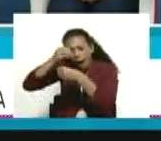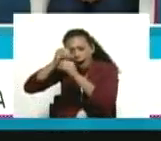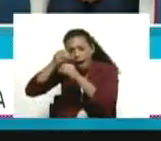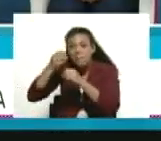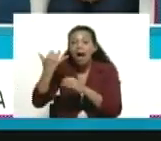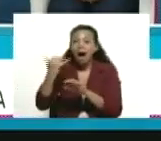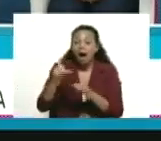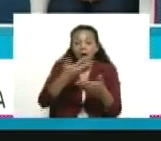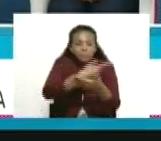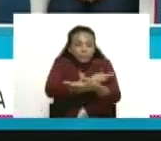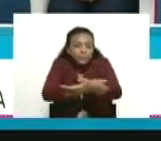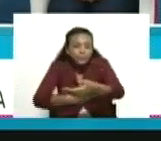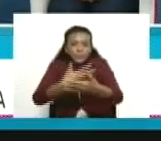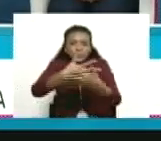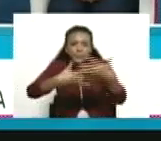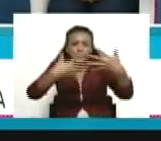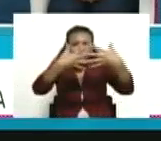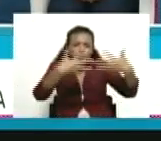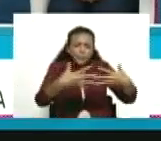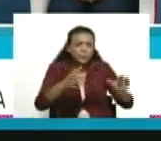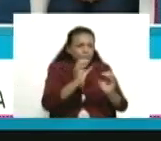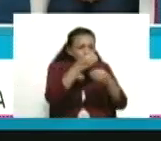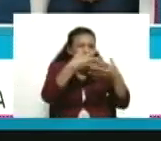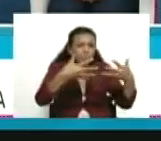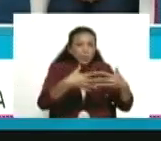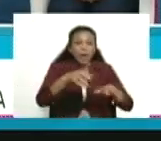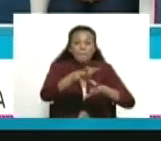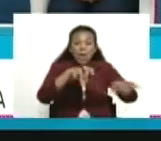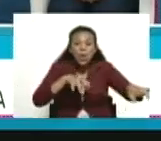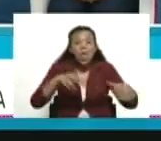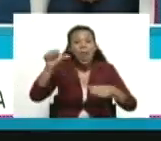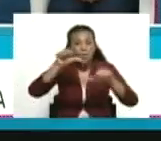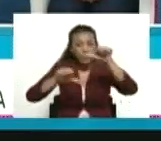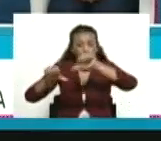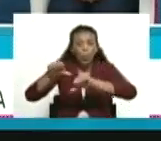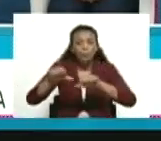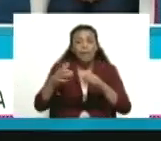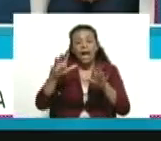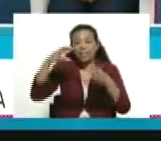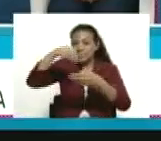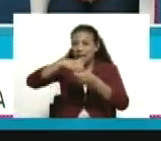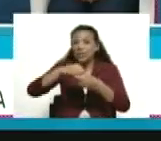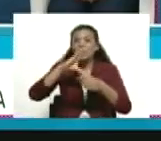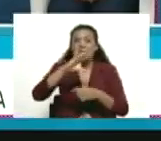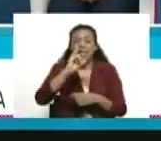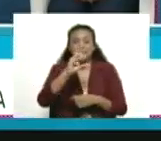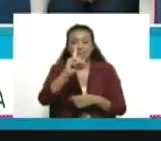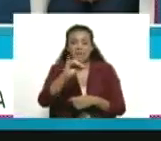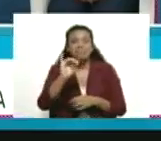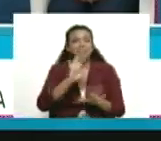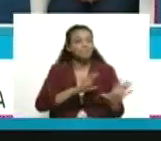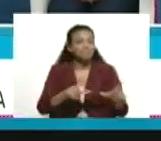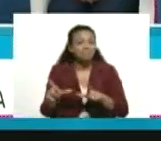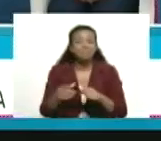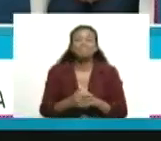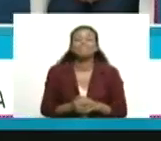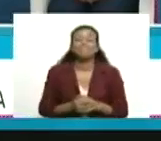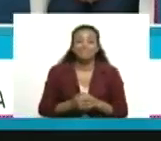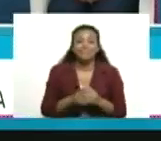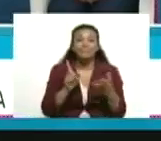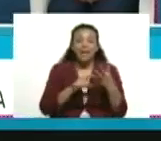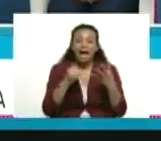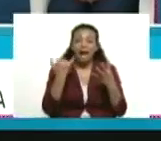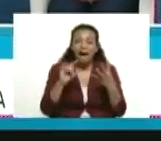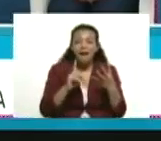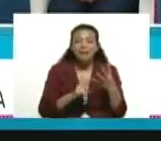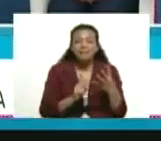ahora tenemos la mayoría de los exámenes de laboratorio ahí dentro de lo que es el CDI.